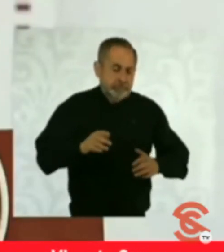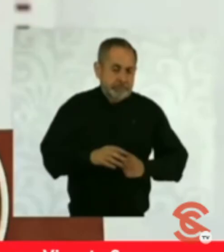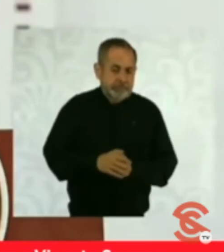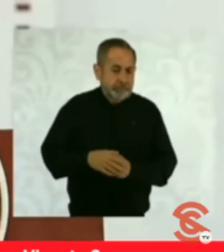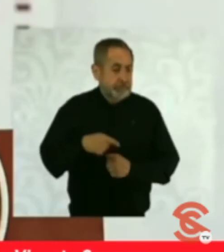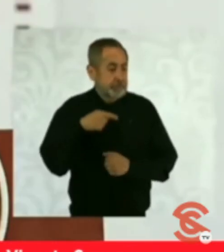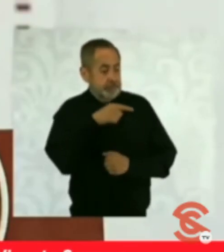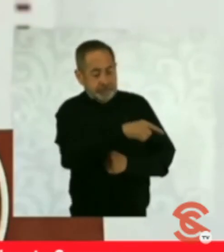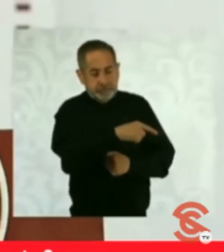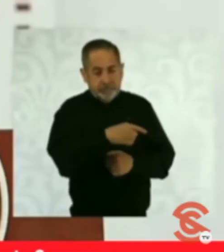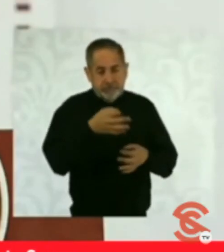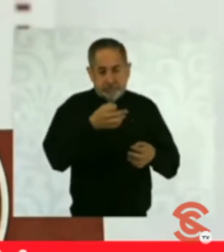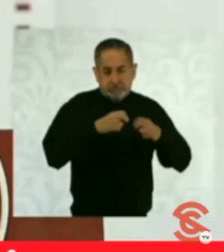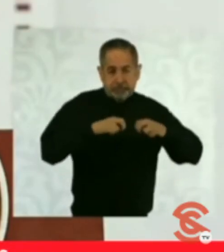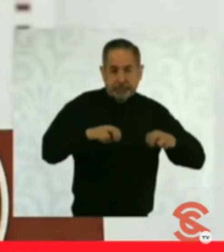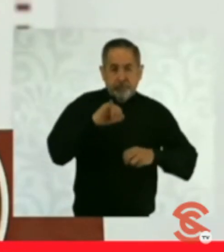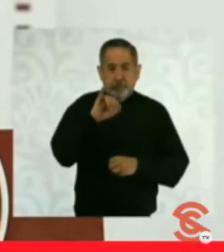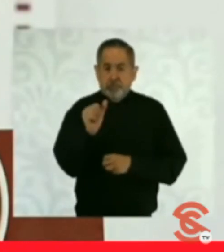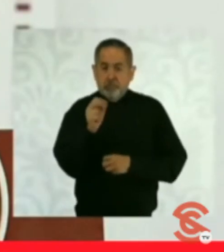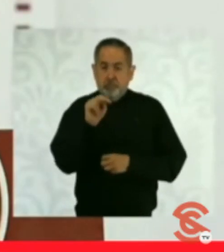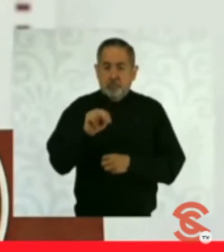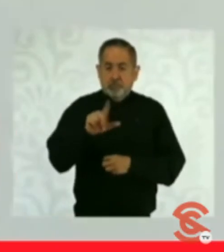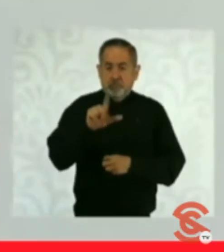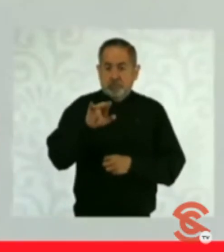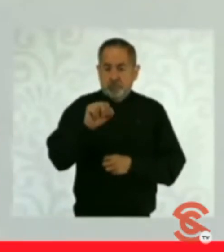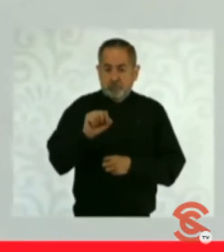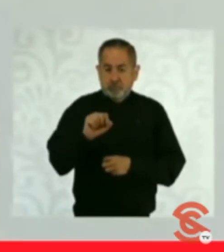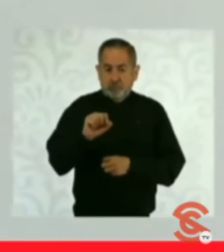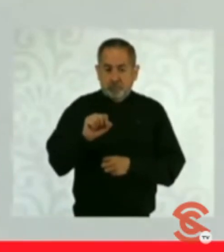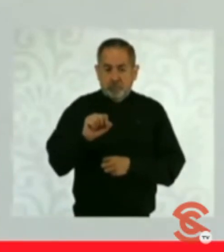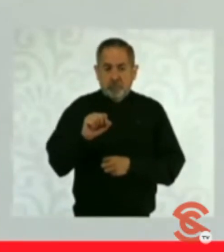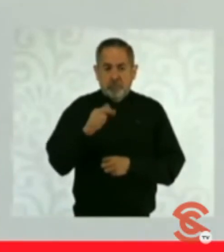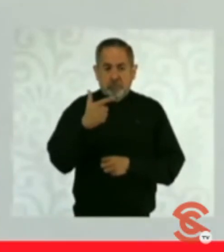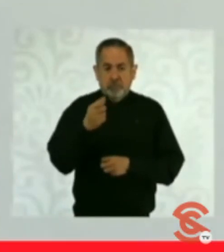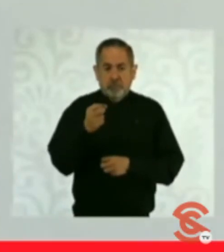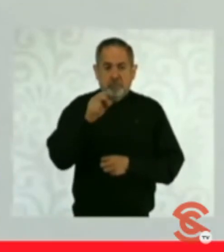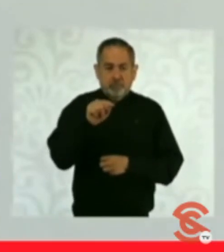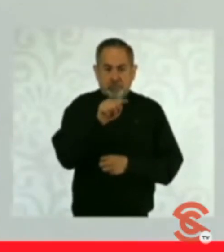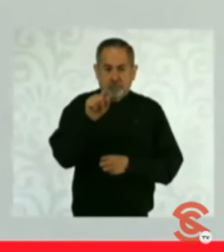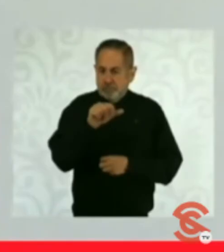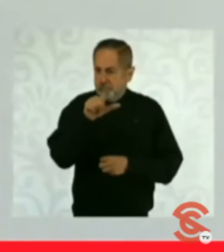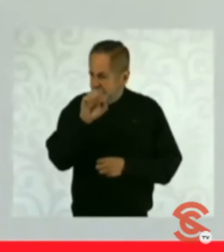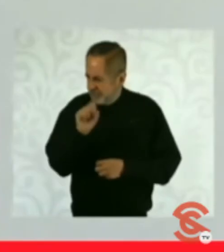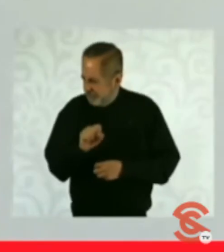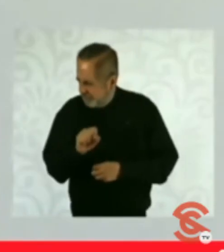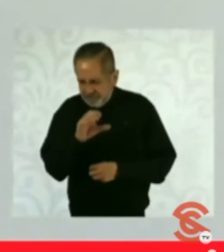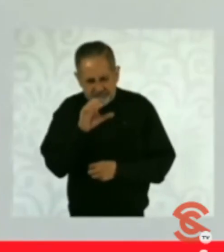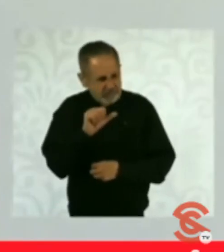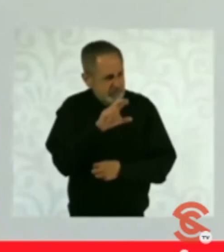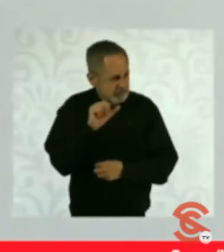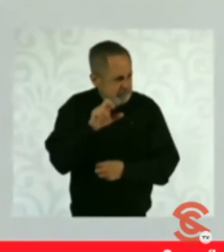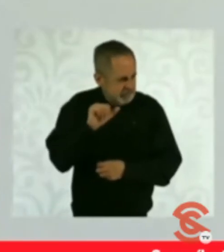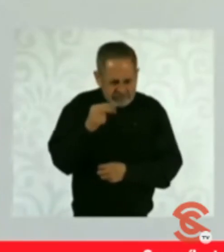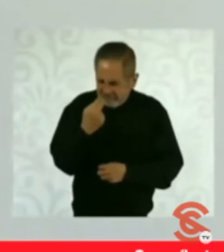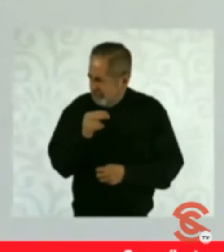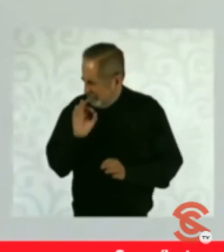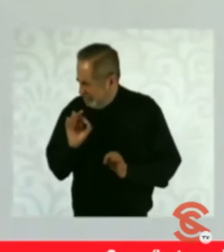El ministro Juan Luis González Alcántara y Carrancá, si es así,